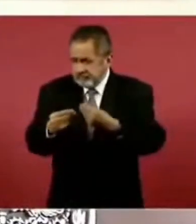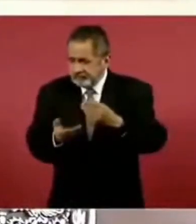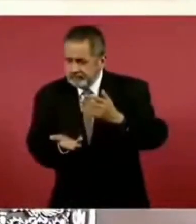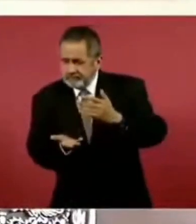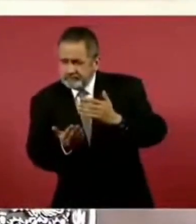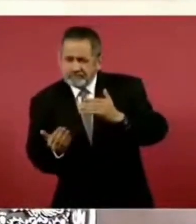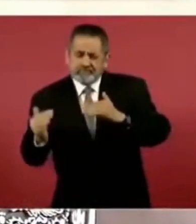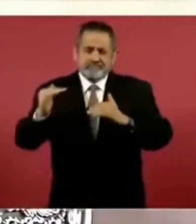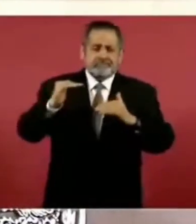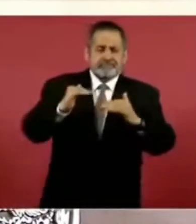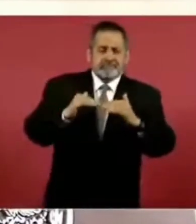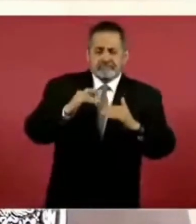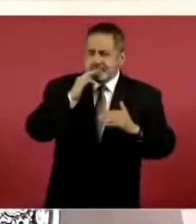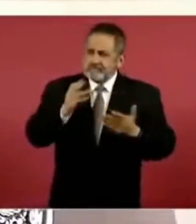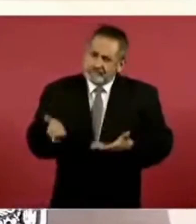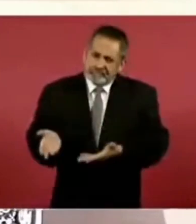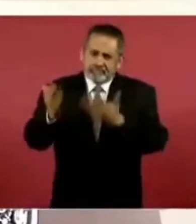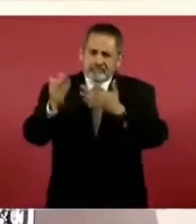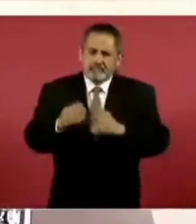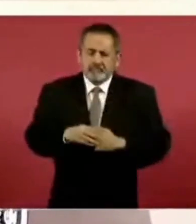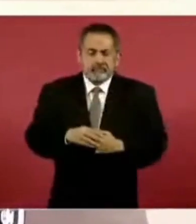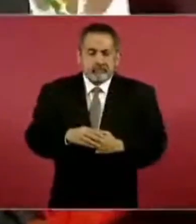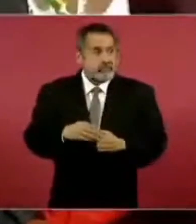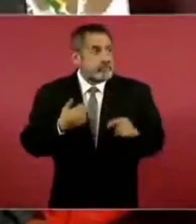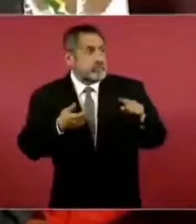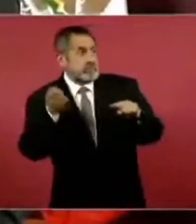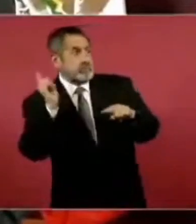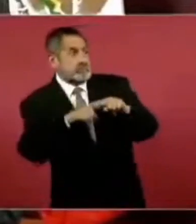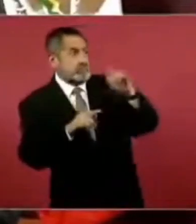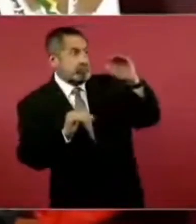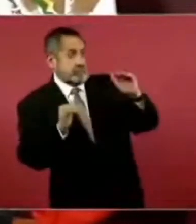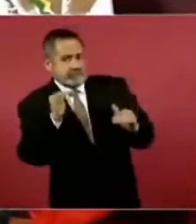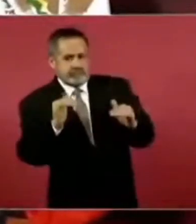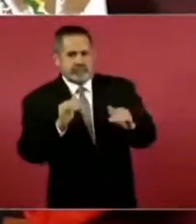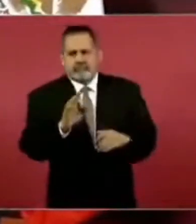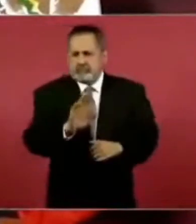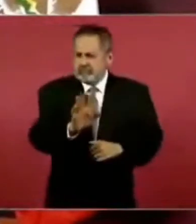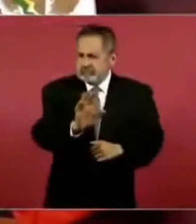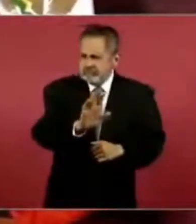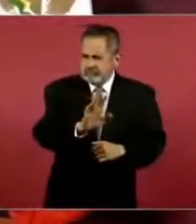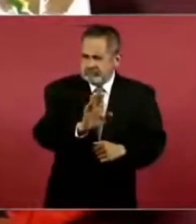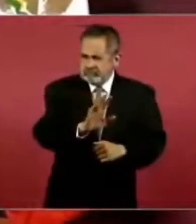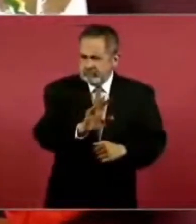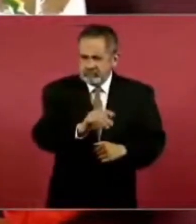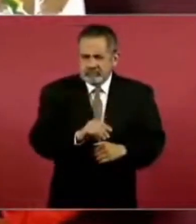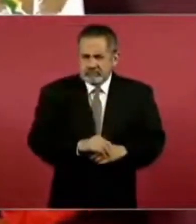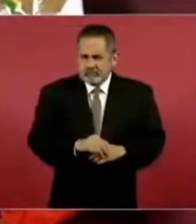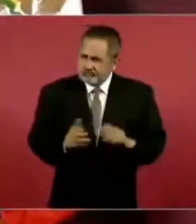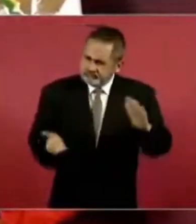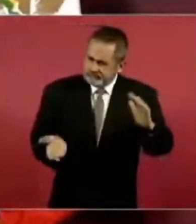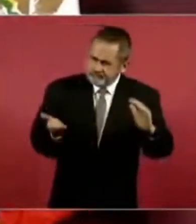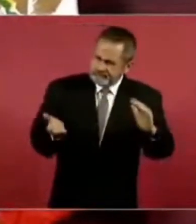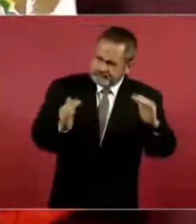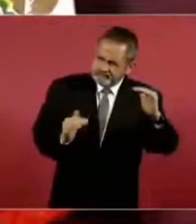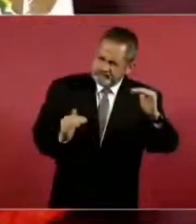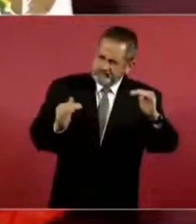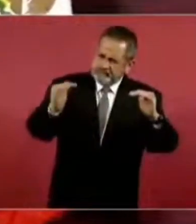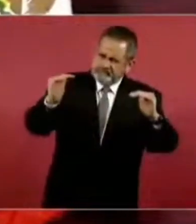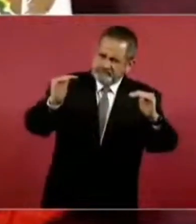no significa abajo los de arriba, sino es abajo